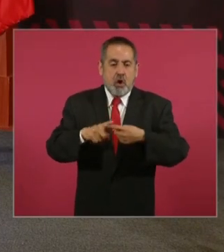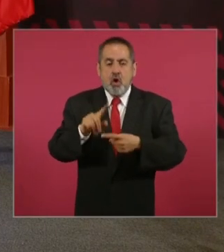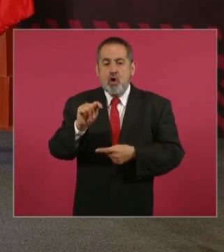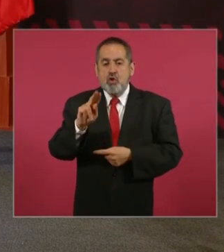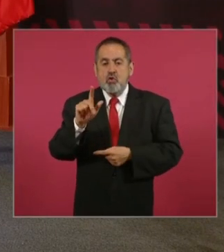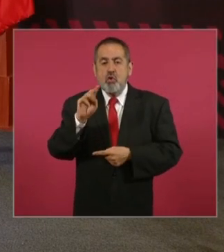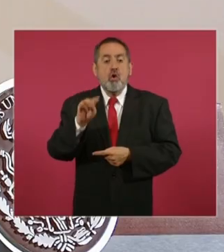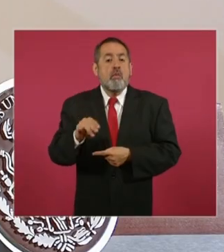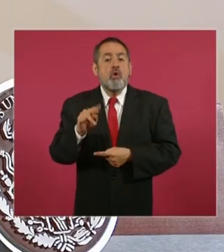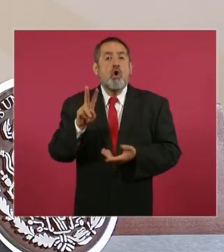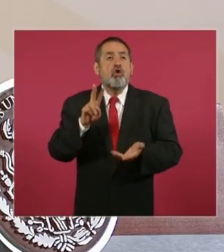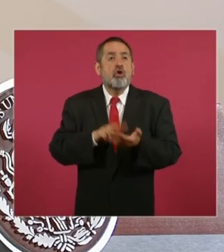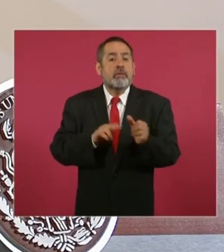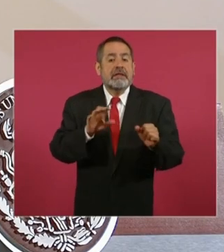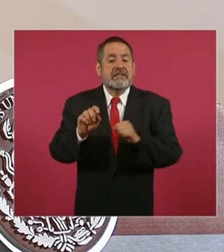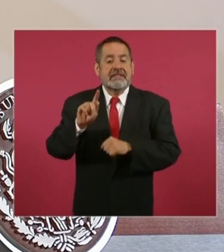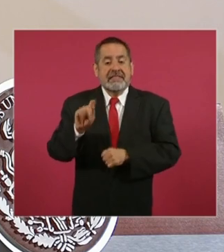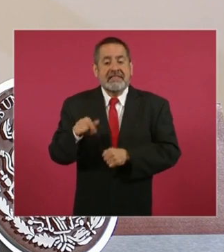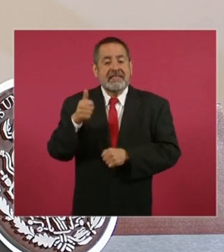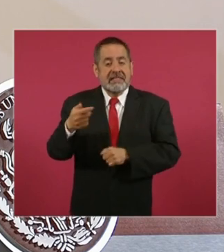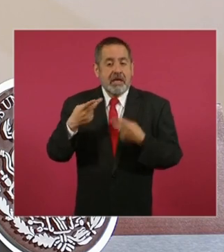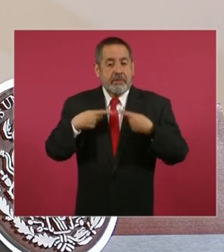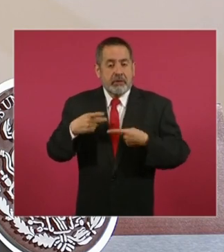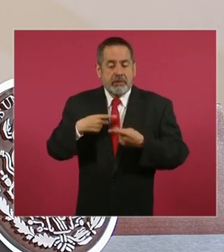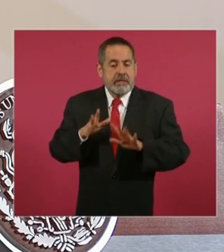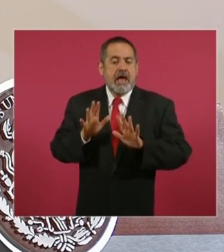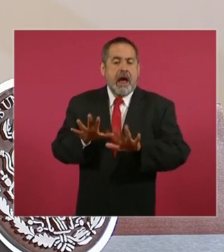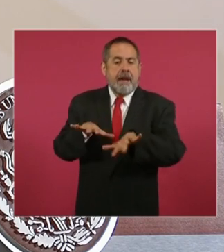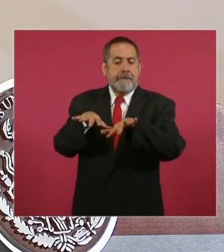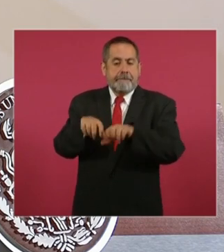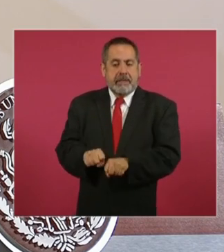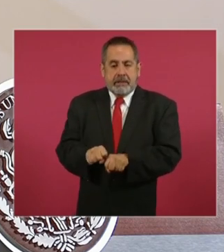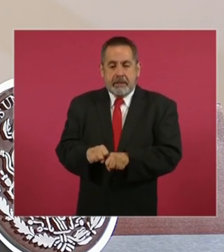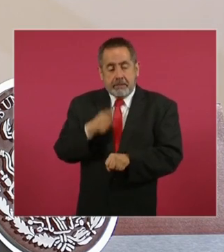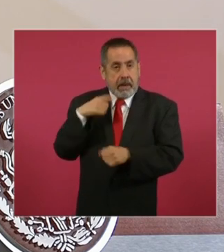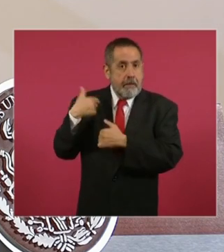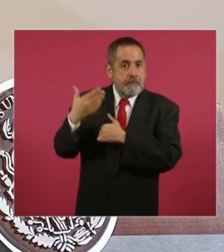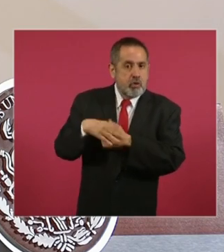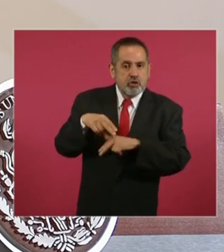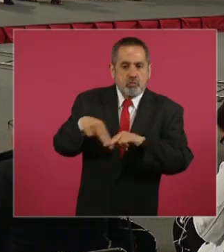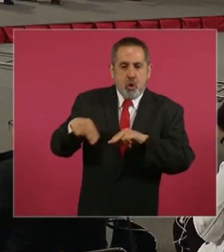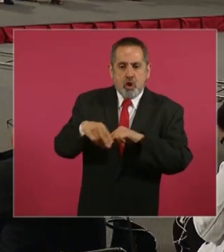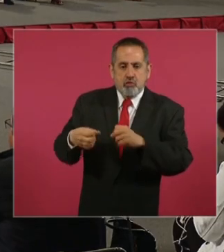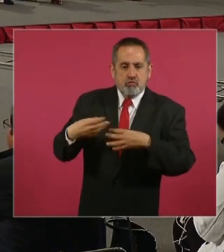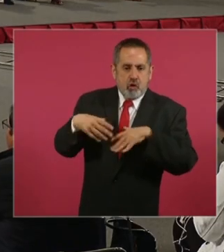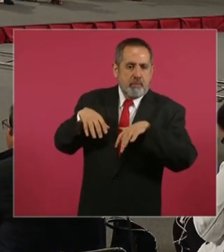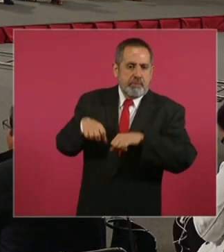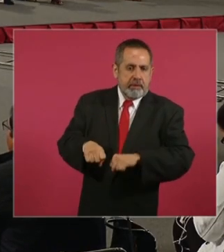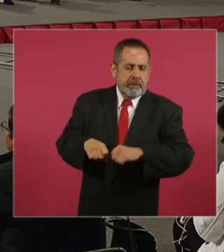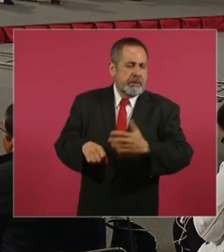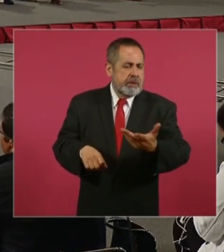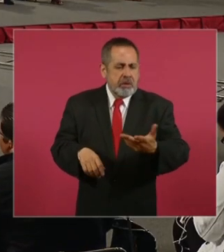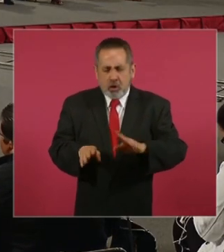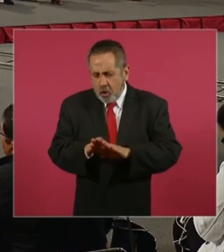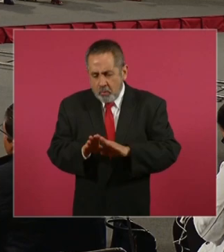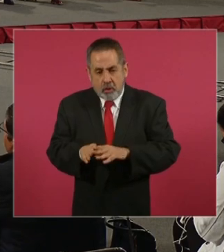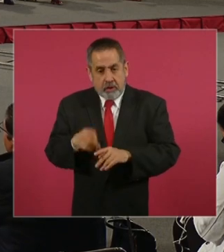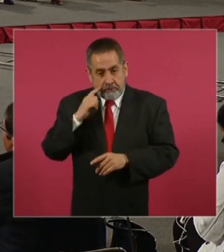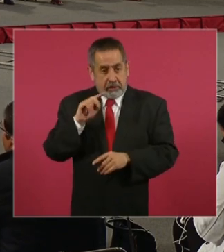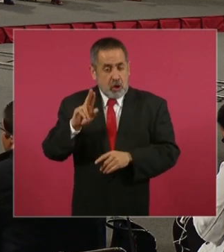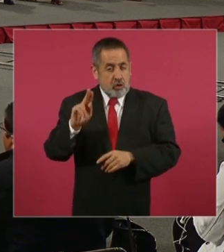Tulum con 2.676 reservaciones. Esta demanda de reservaciones obedece a